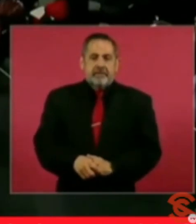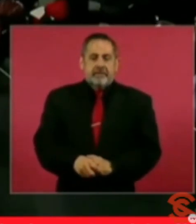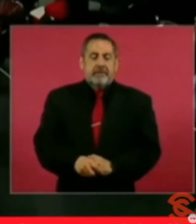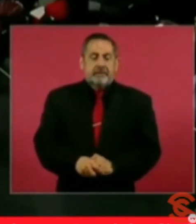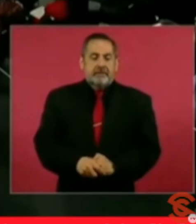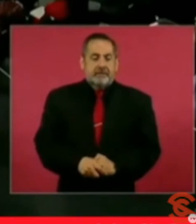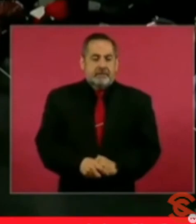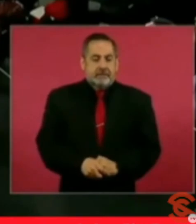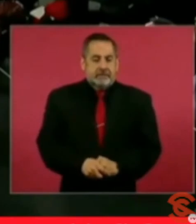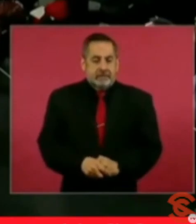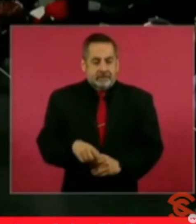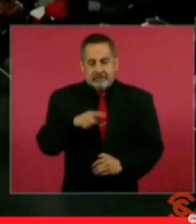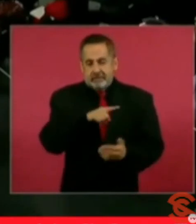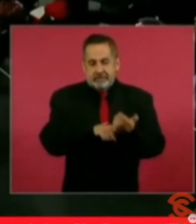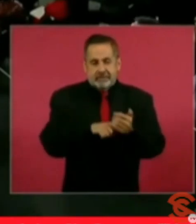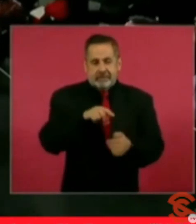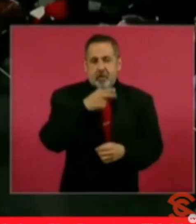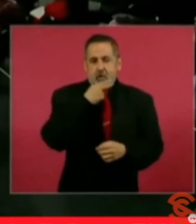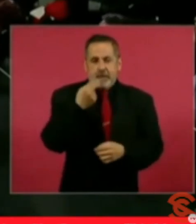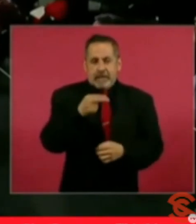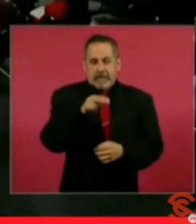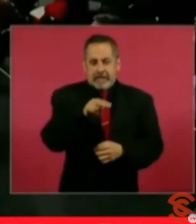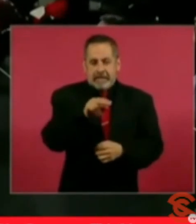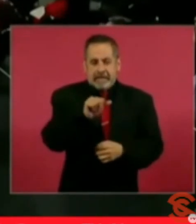este es Nazar.